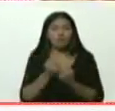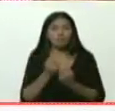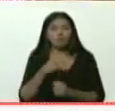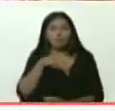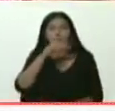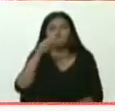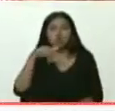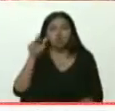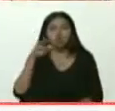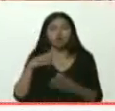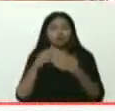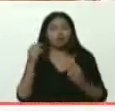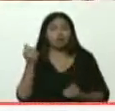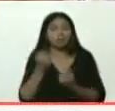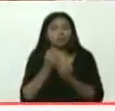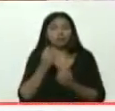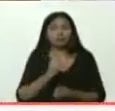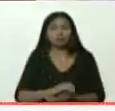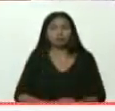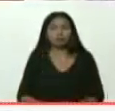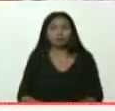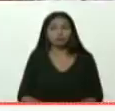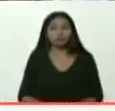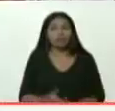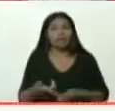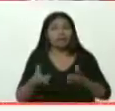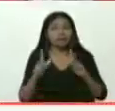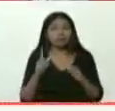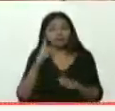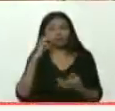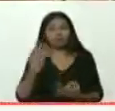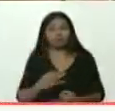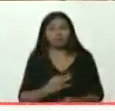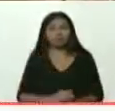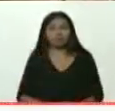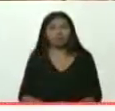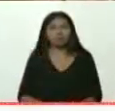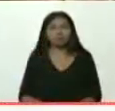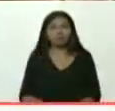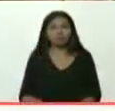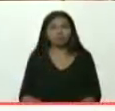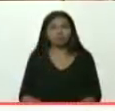Noruega, todo el apoyo. Listo, pues.